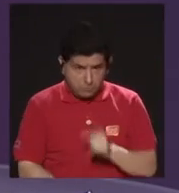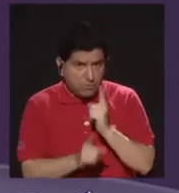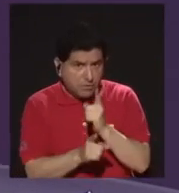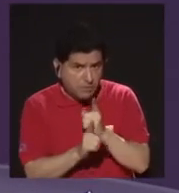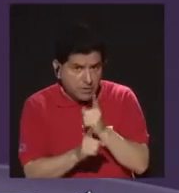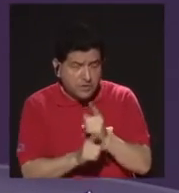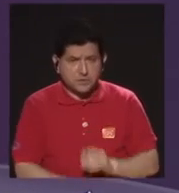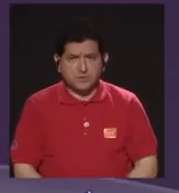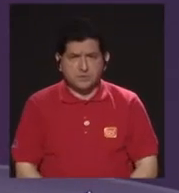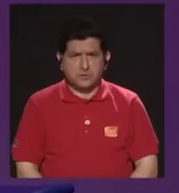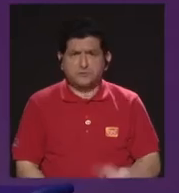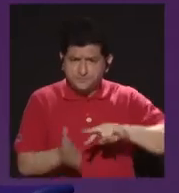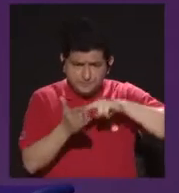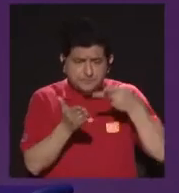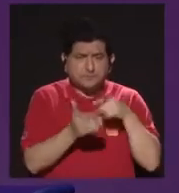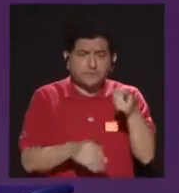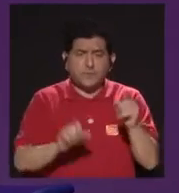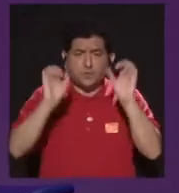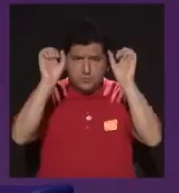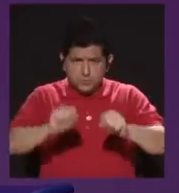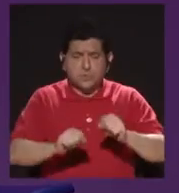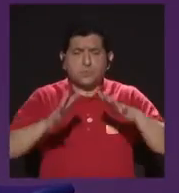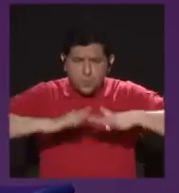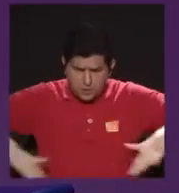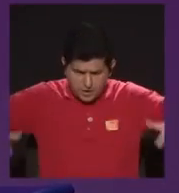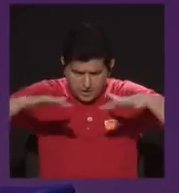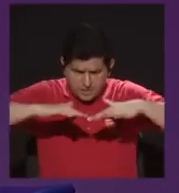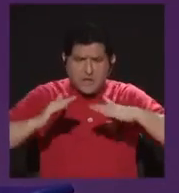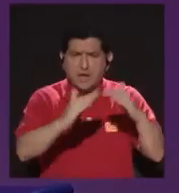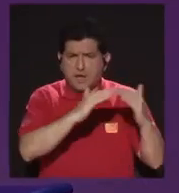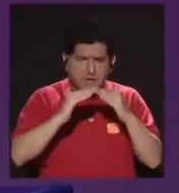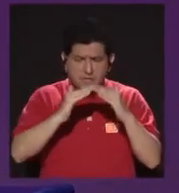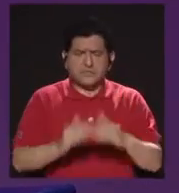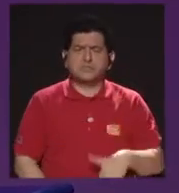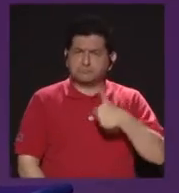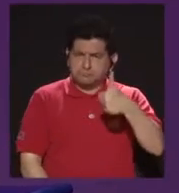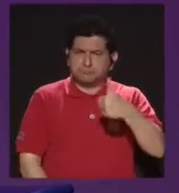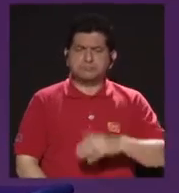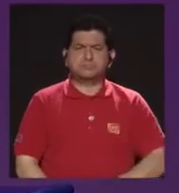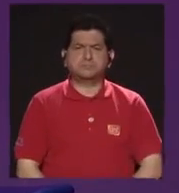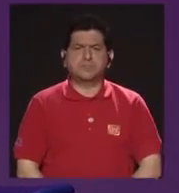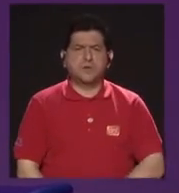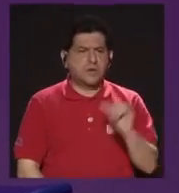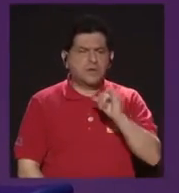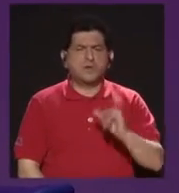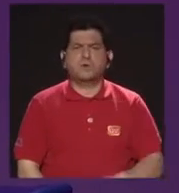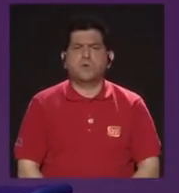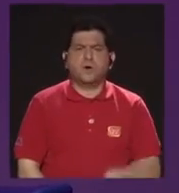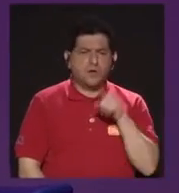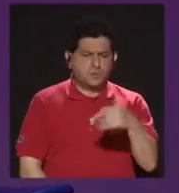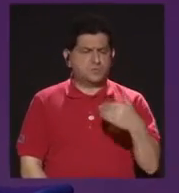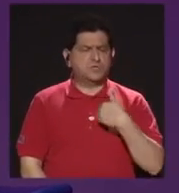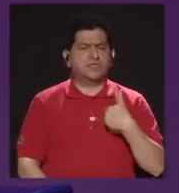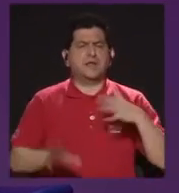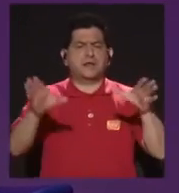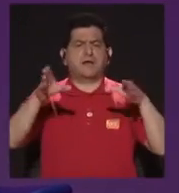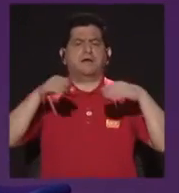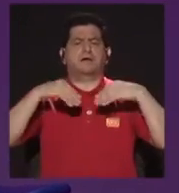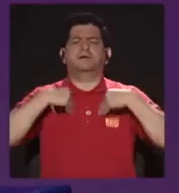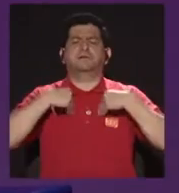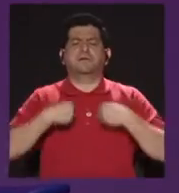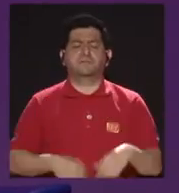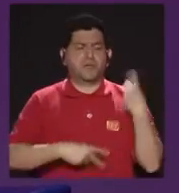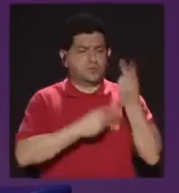usted en ese sentido ha logrado abrirse un espacio en su comunidad y lass y ha logrado obtener la aceptación de